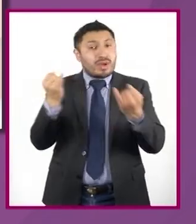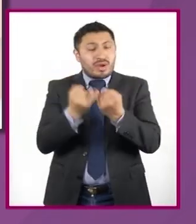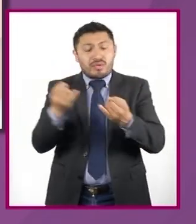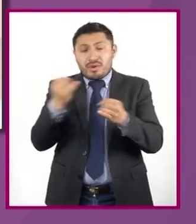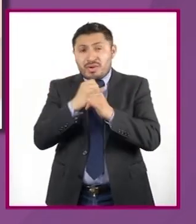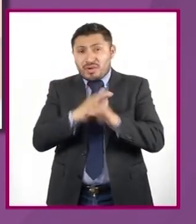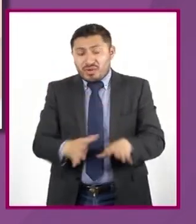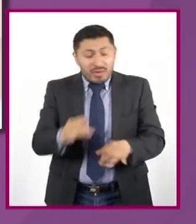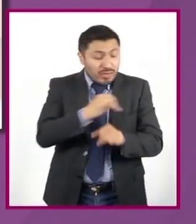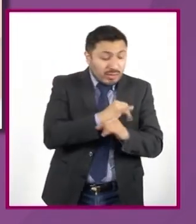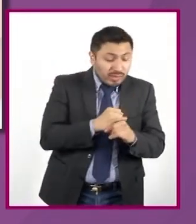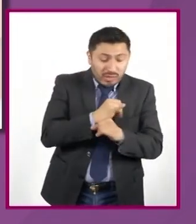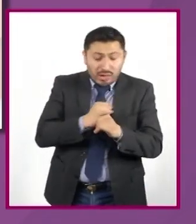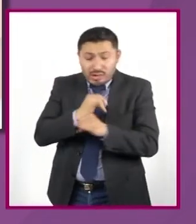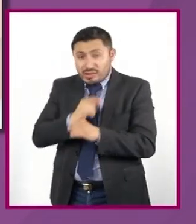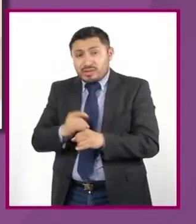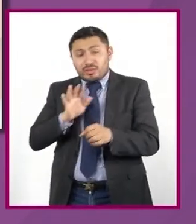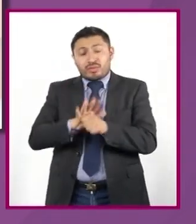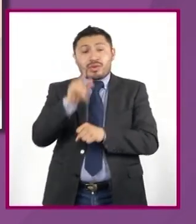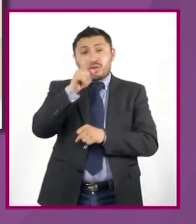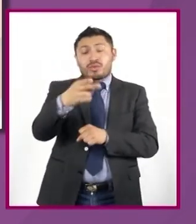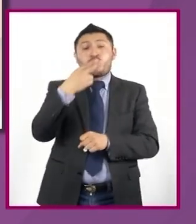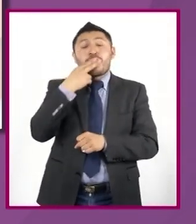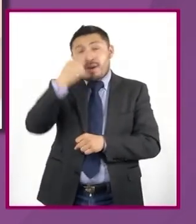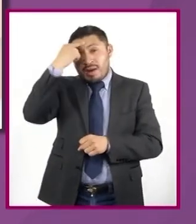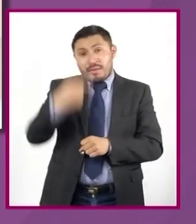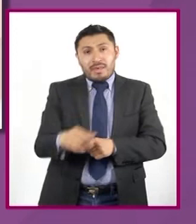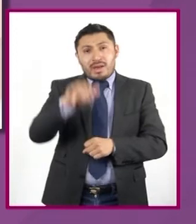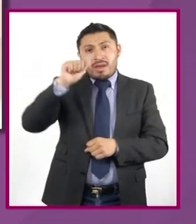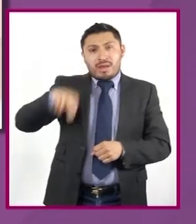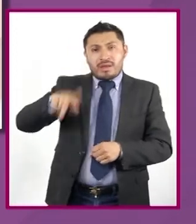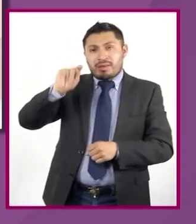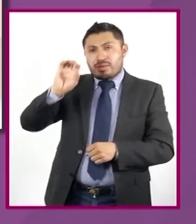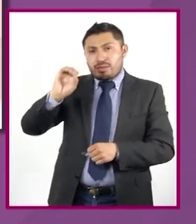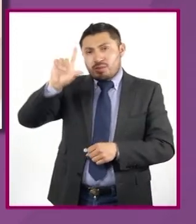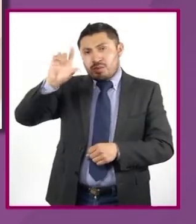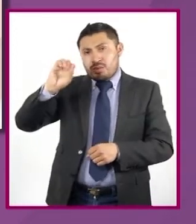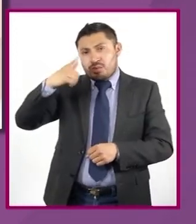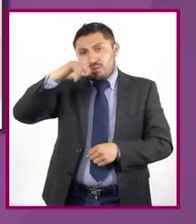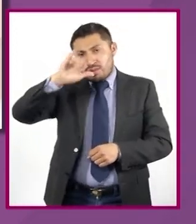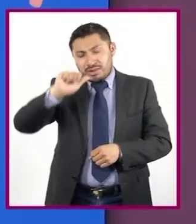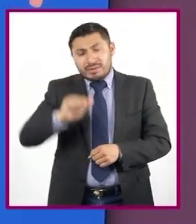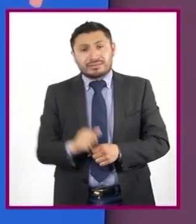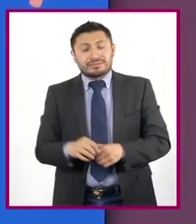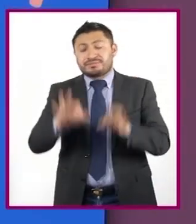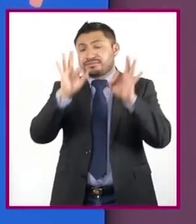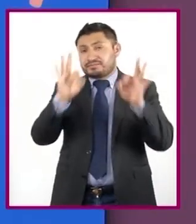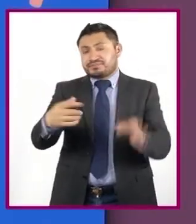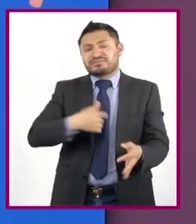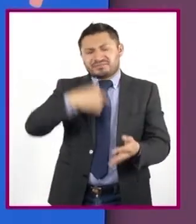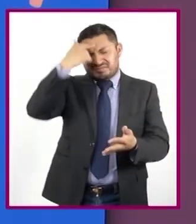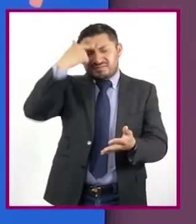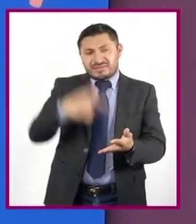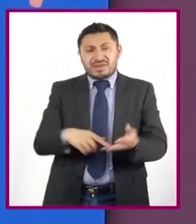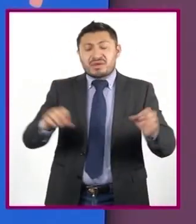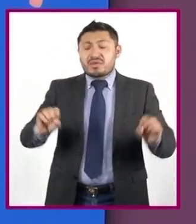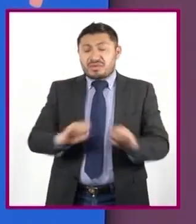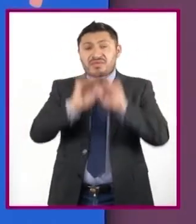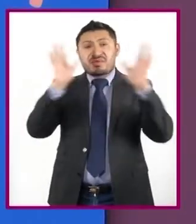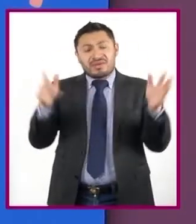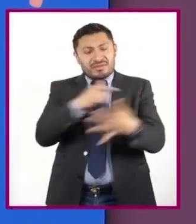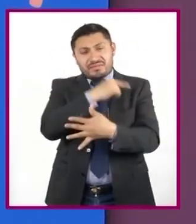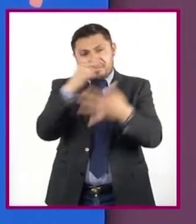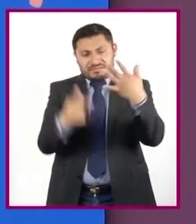las cuales retomaron los textos para su antología. ¡Excelente! Creo que ya quedaron más claras algunas de